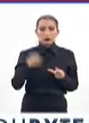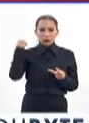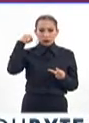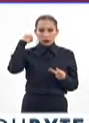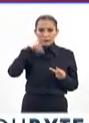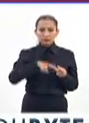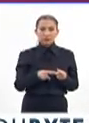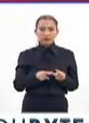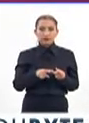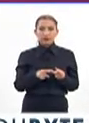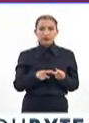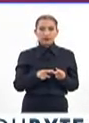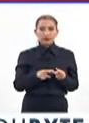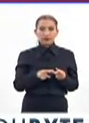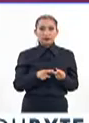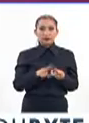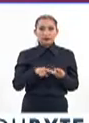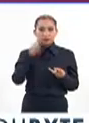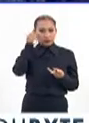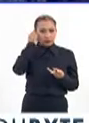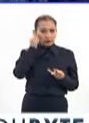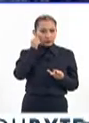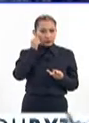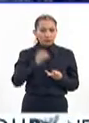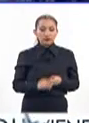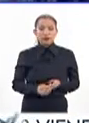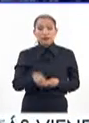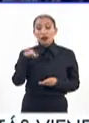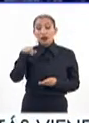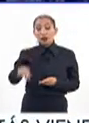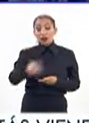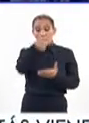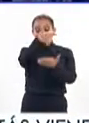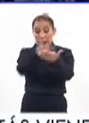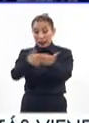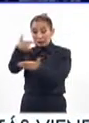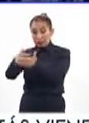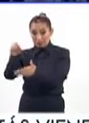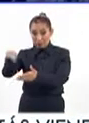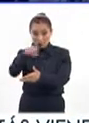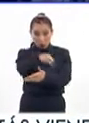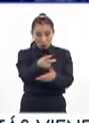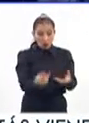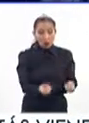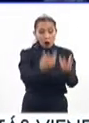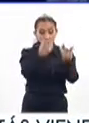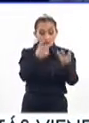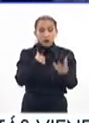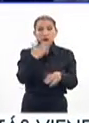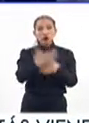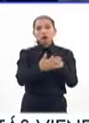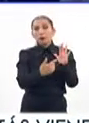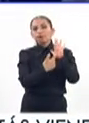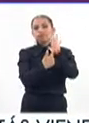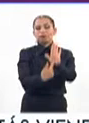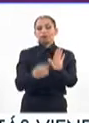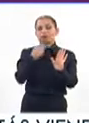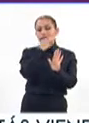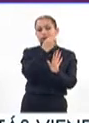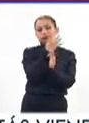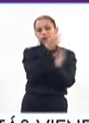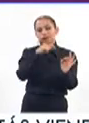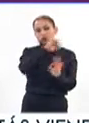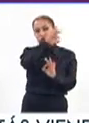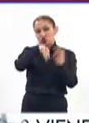en Oaxaca, en Guerrero. Los padrones se van a hacer públicos, se